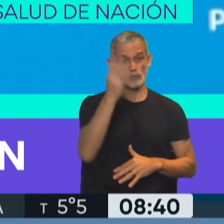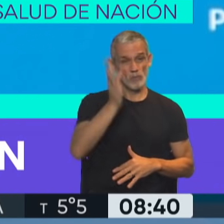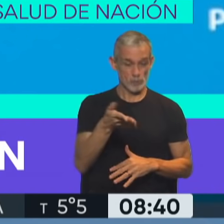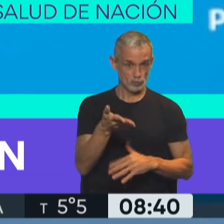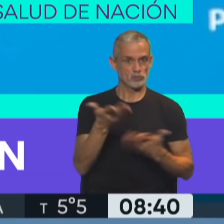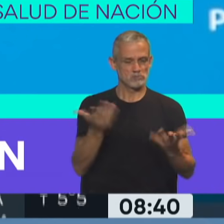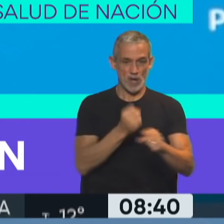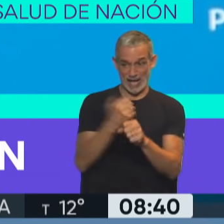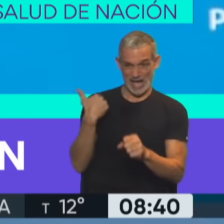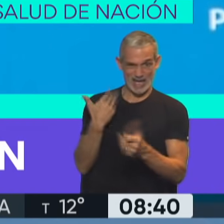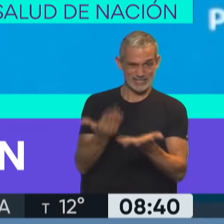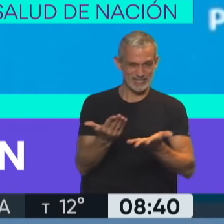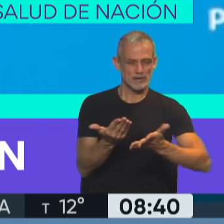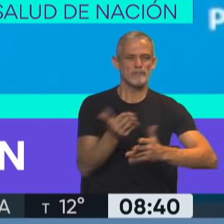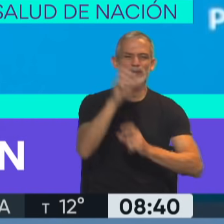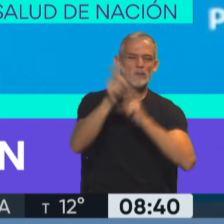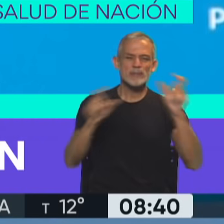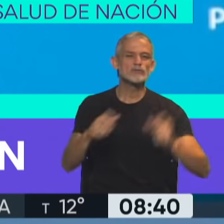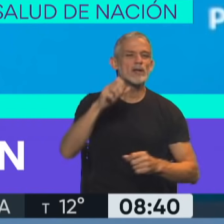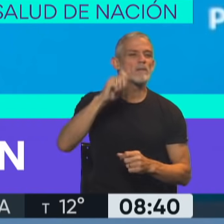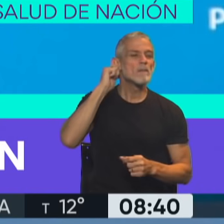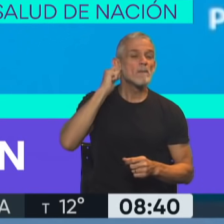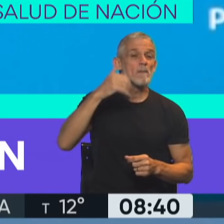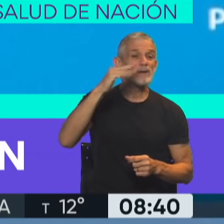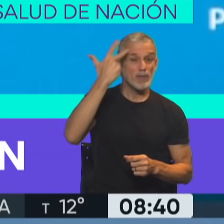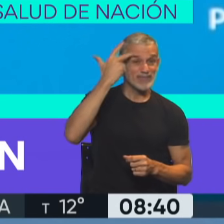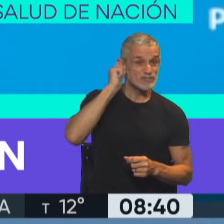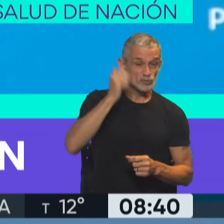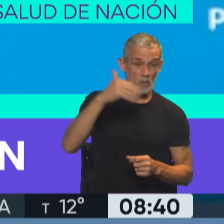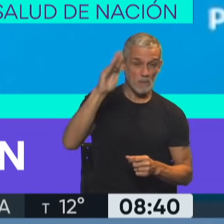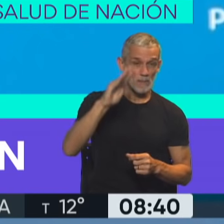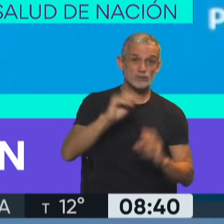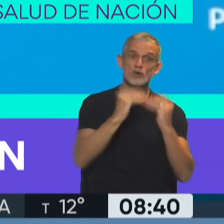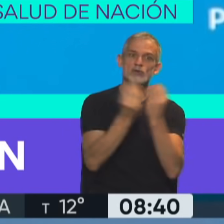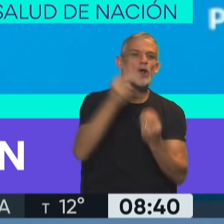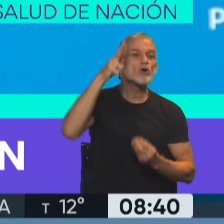63.4% al día de ayer. Las personas mayores de 18 años, eso alcanza el